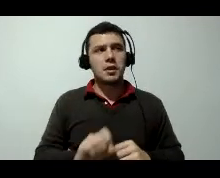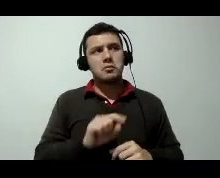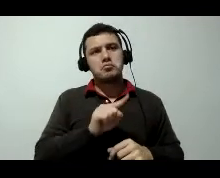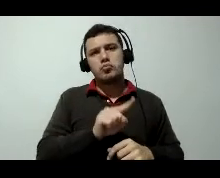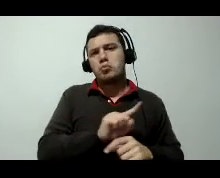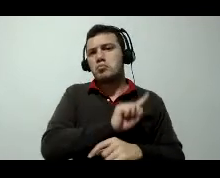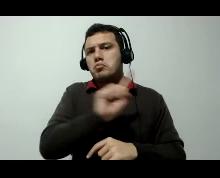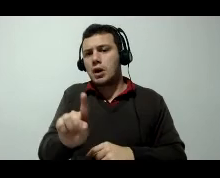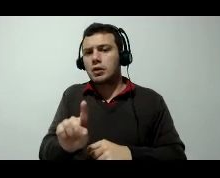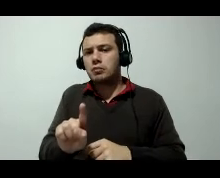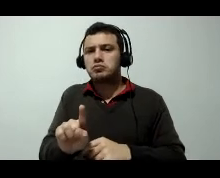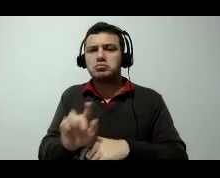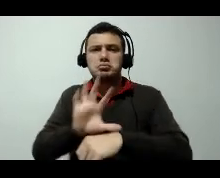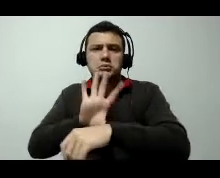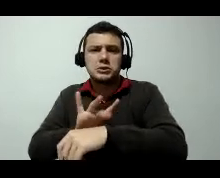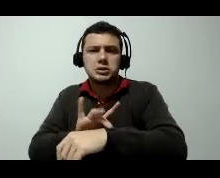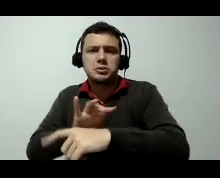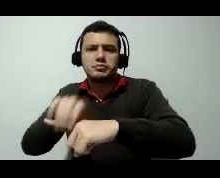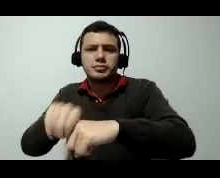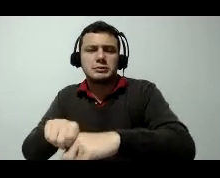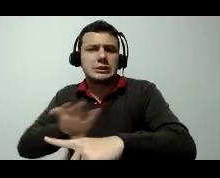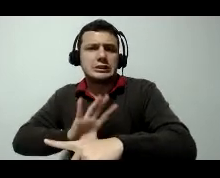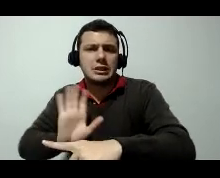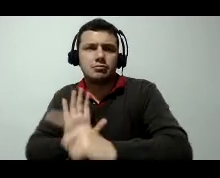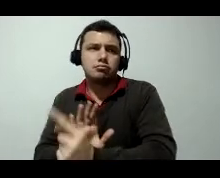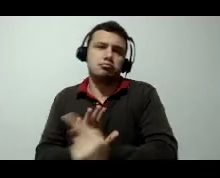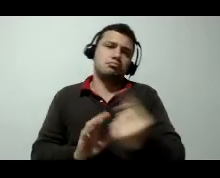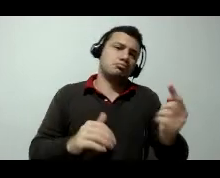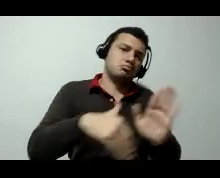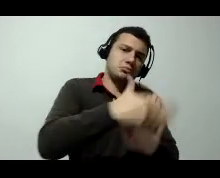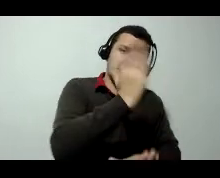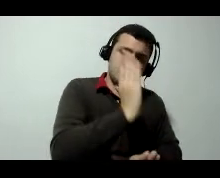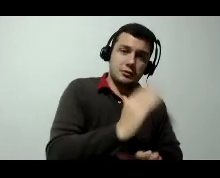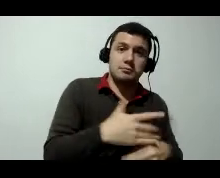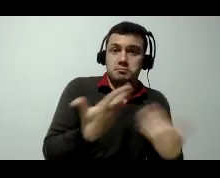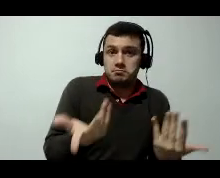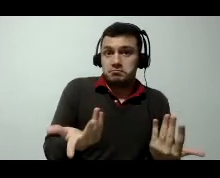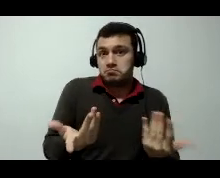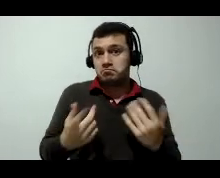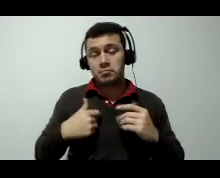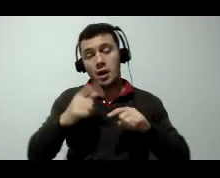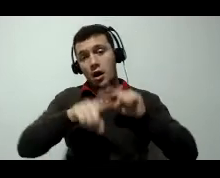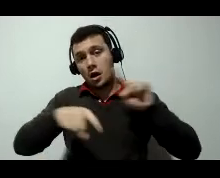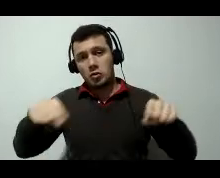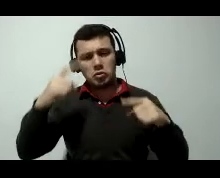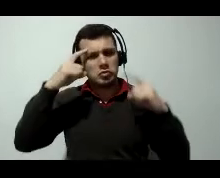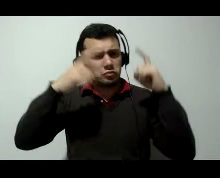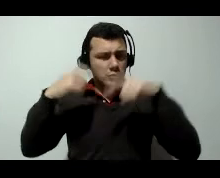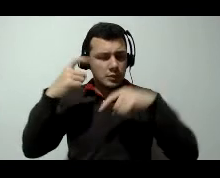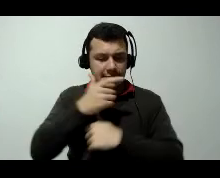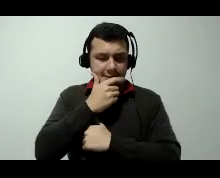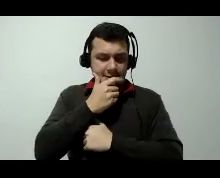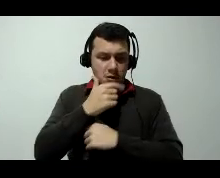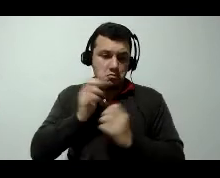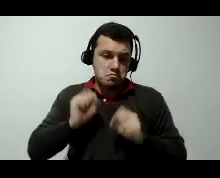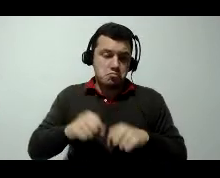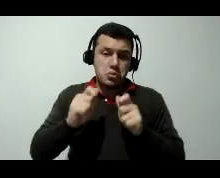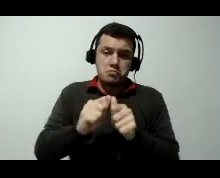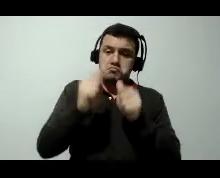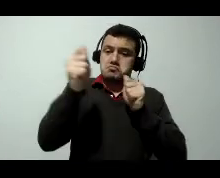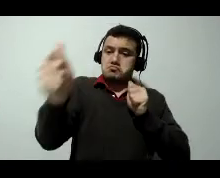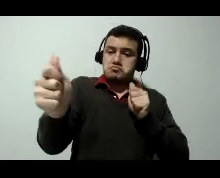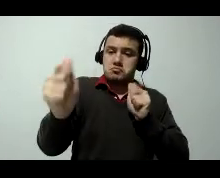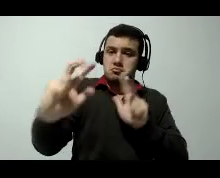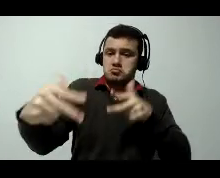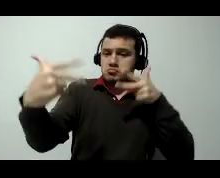algunas instituciones ya los están planteando y dicen, bueno, yo toda mi población vulnerable la voy a atender por telemedicina, ¿cierto? Voy a hacer